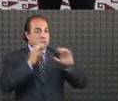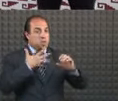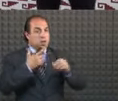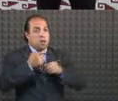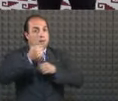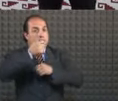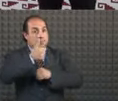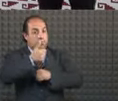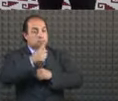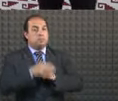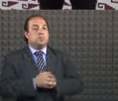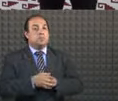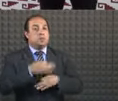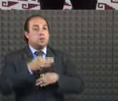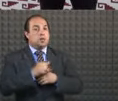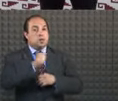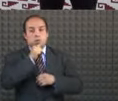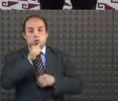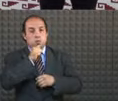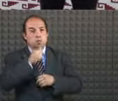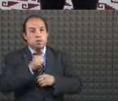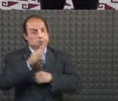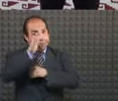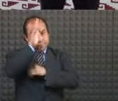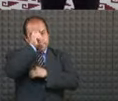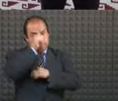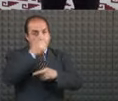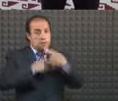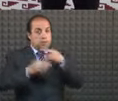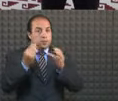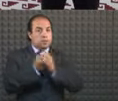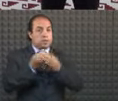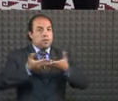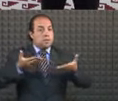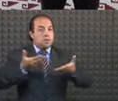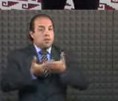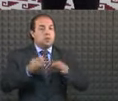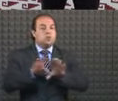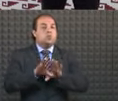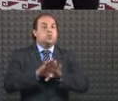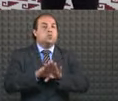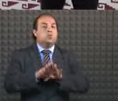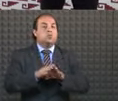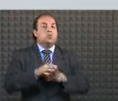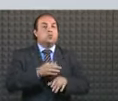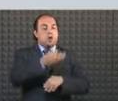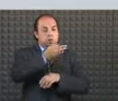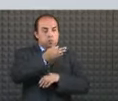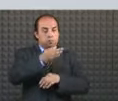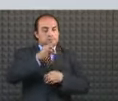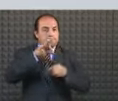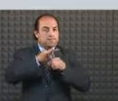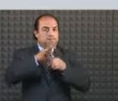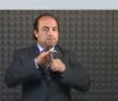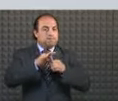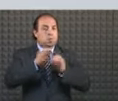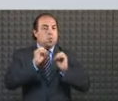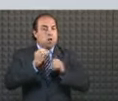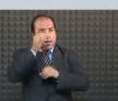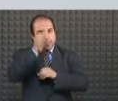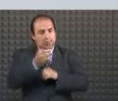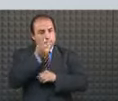el principio, pues que todavía no están muy de acuerdo en el regreso a clases. ¿Cómo se va consensuando eso? Sí, se ha señalado